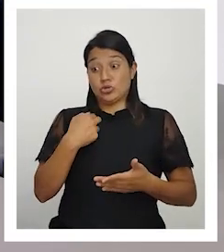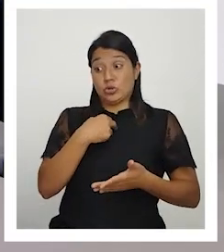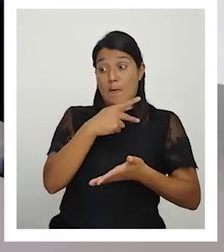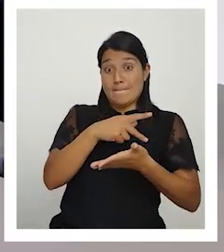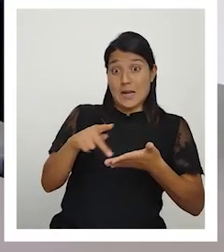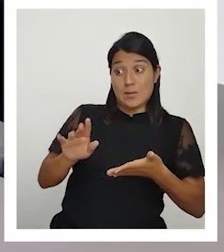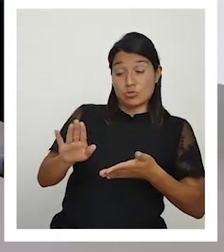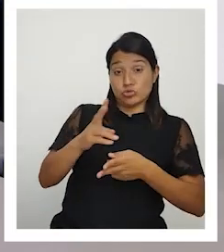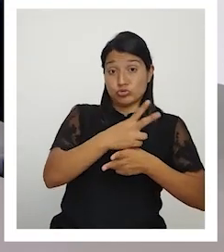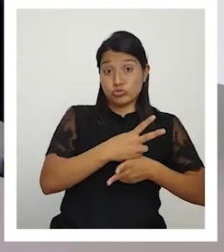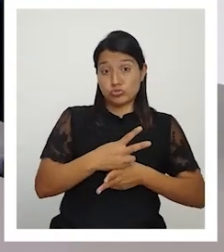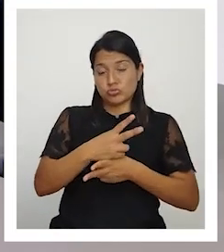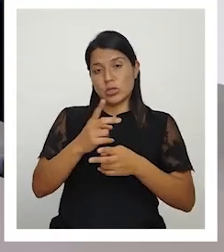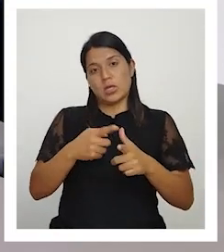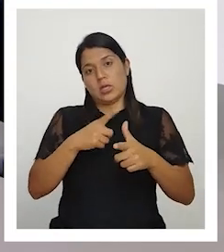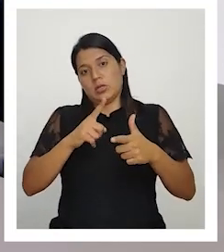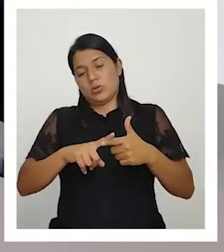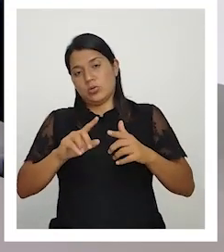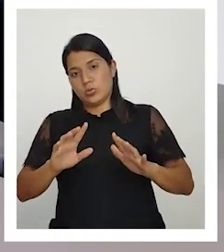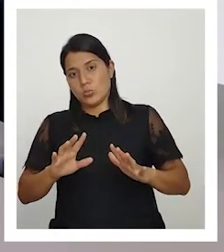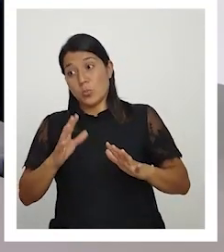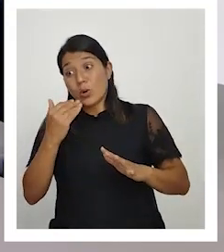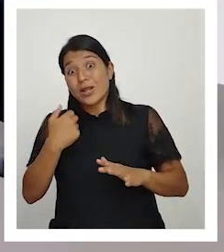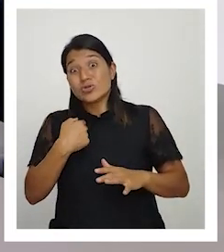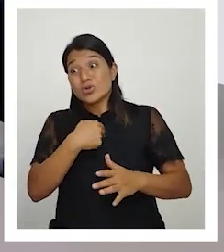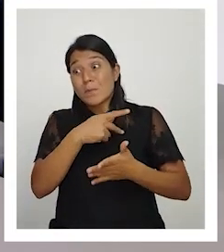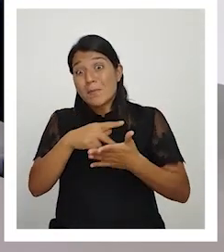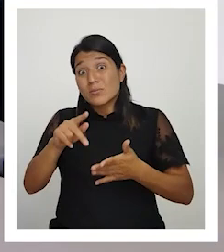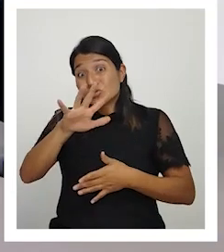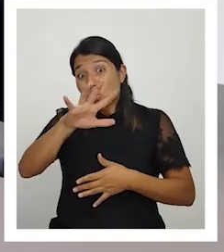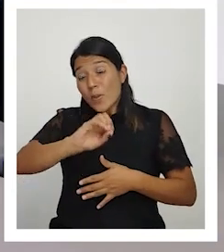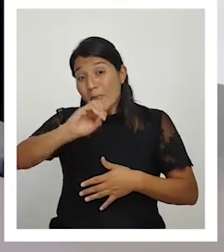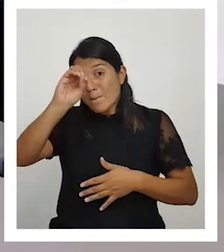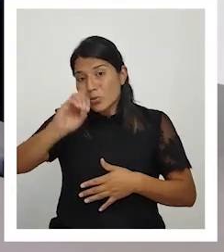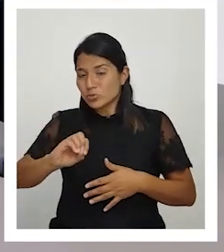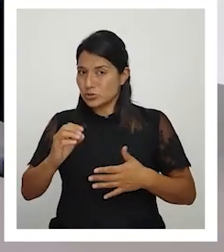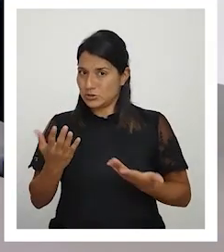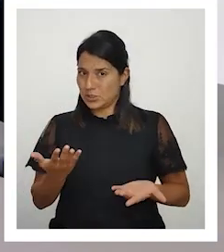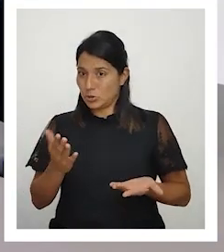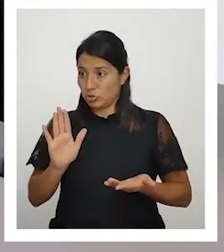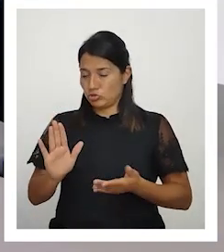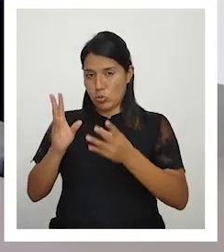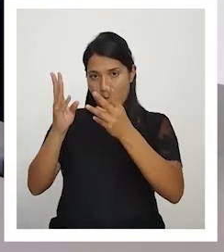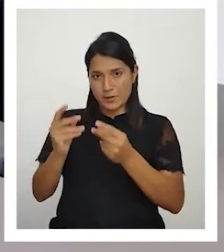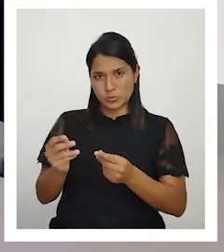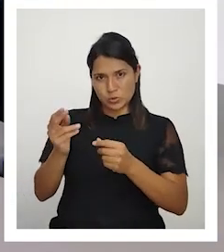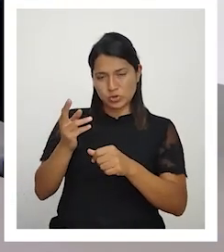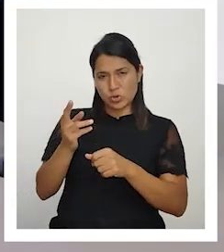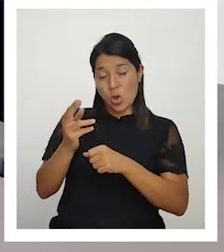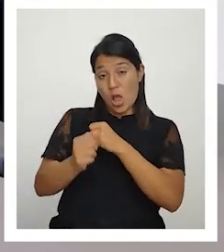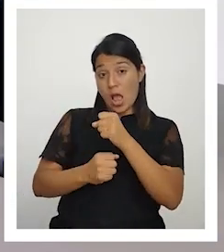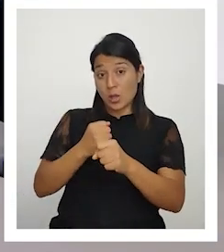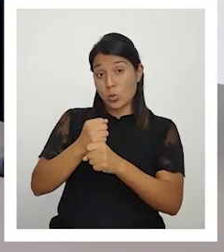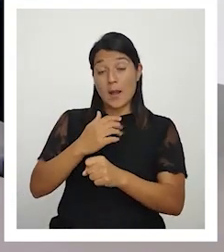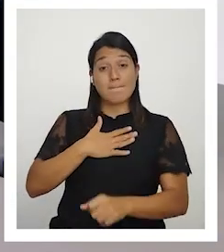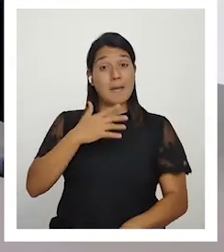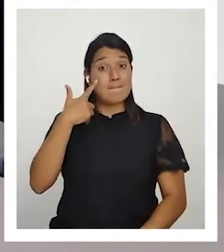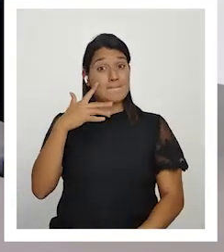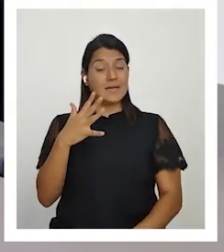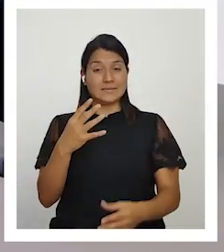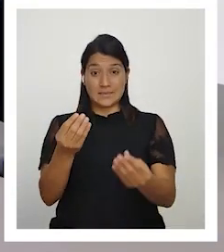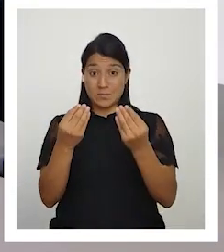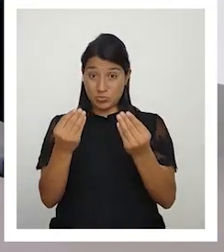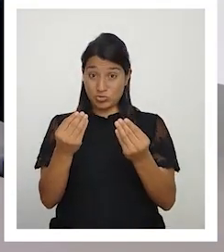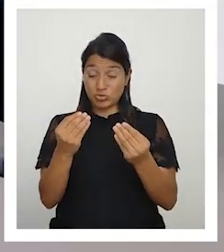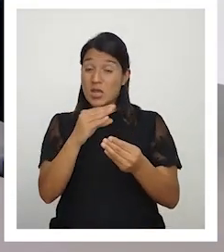menos en un 50% de su presupuesto anual, que me parece que es mucho, ¿verdad? Y ahora lo otro que vamos a hacer, por